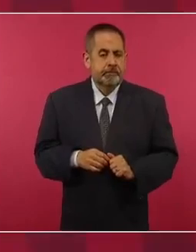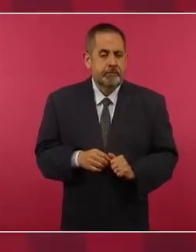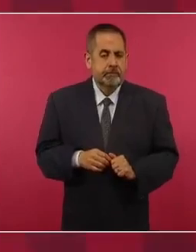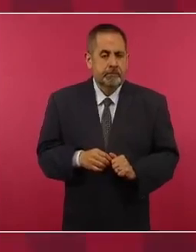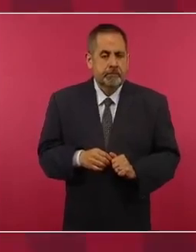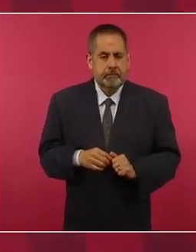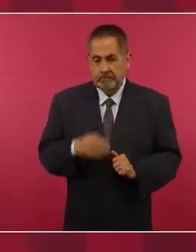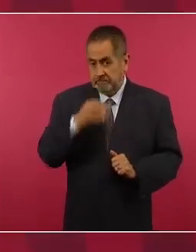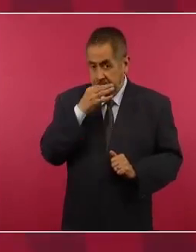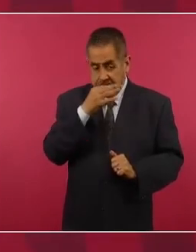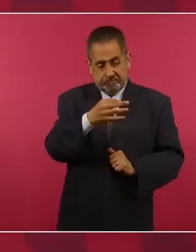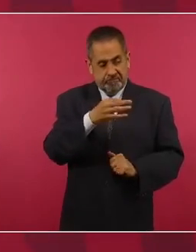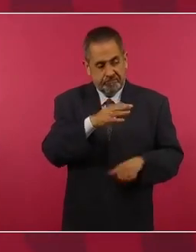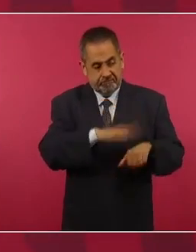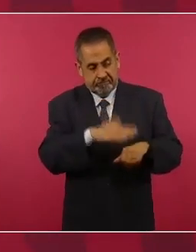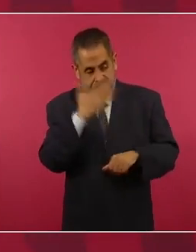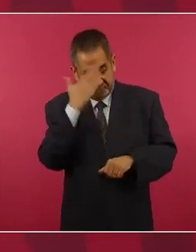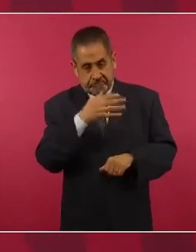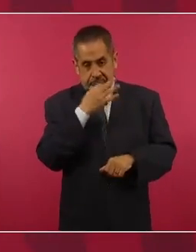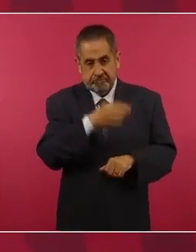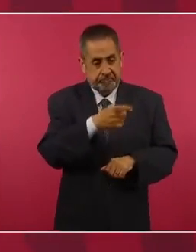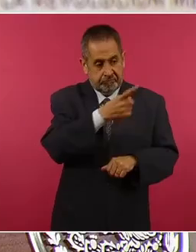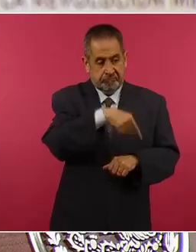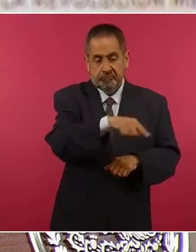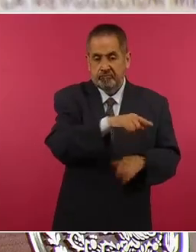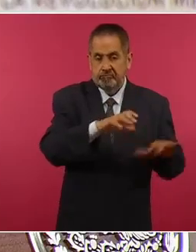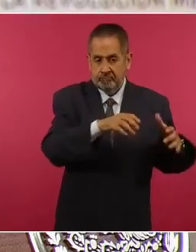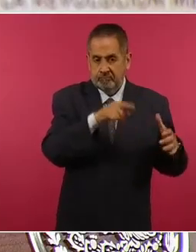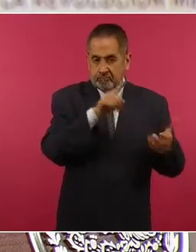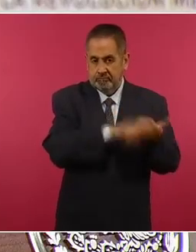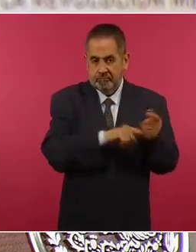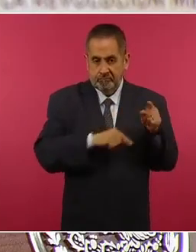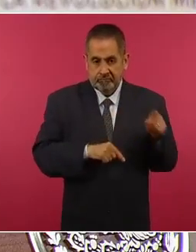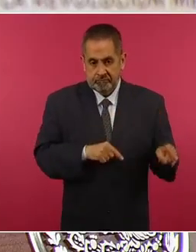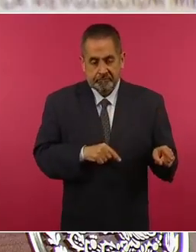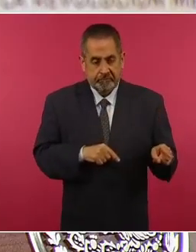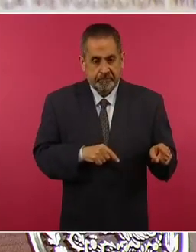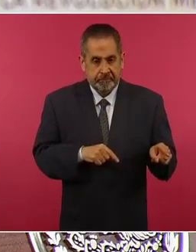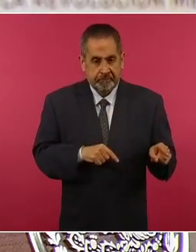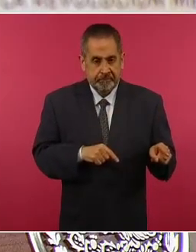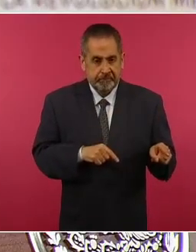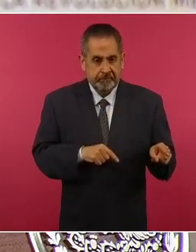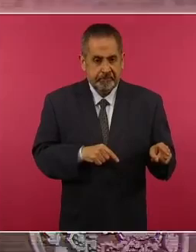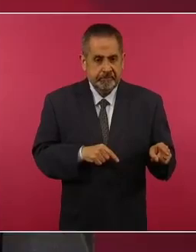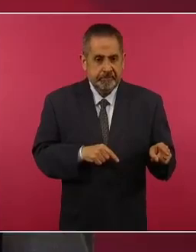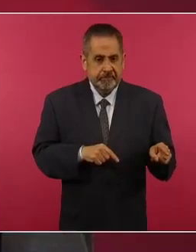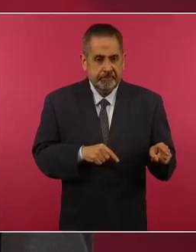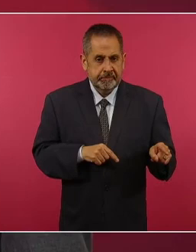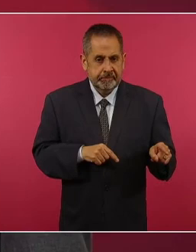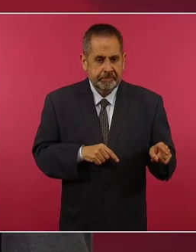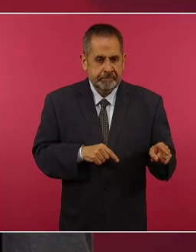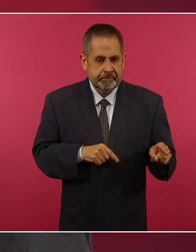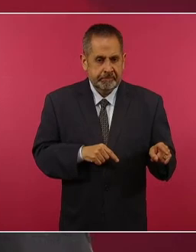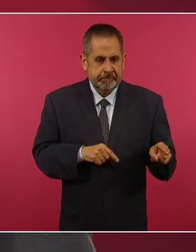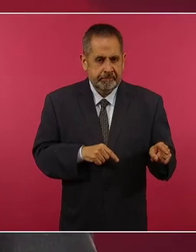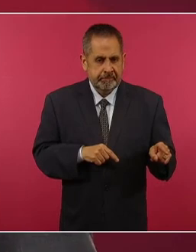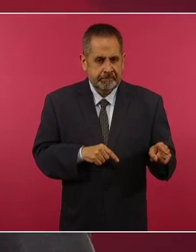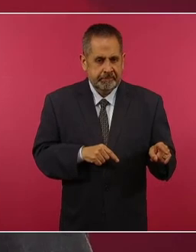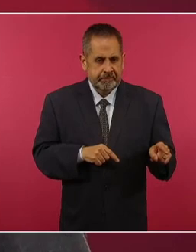que sepan que así como ellos van a apostar a